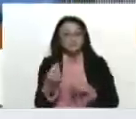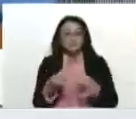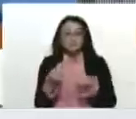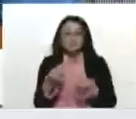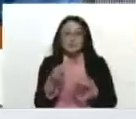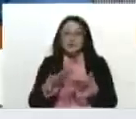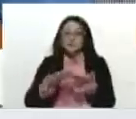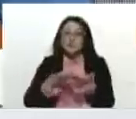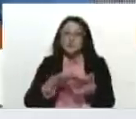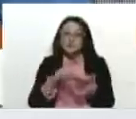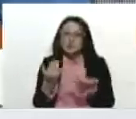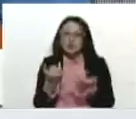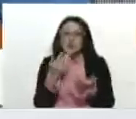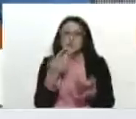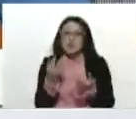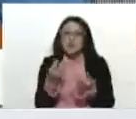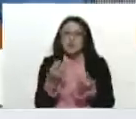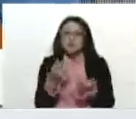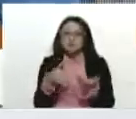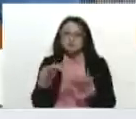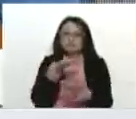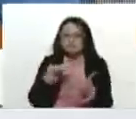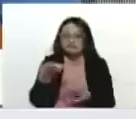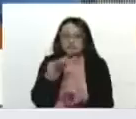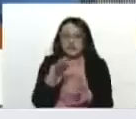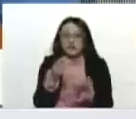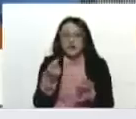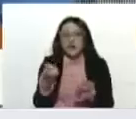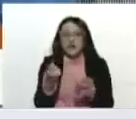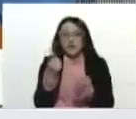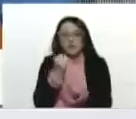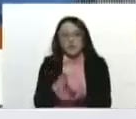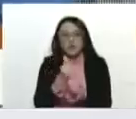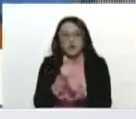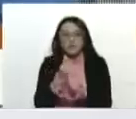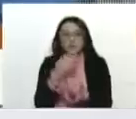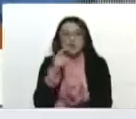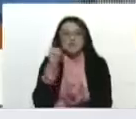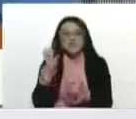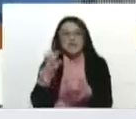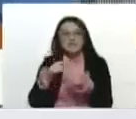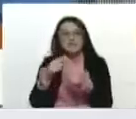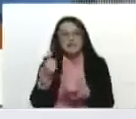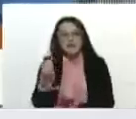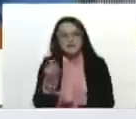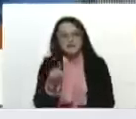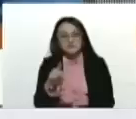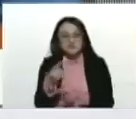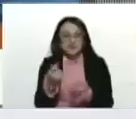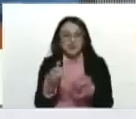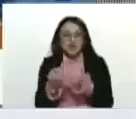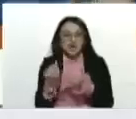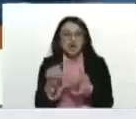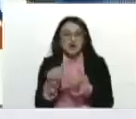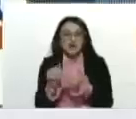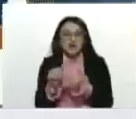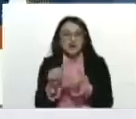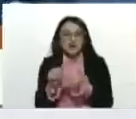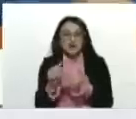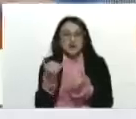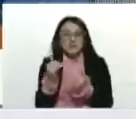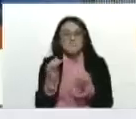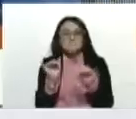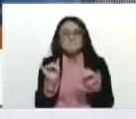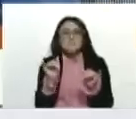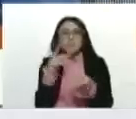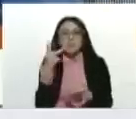movilidad laboral Entonces si Texas tiene la misma moneda que alcanza Texas tienen el mismo